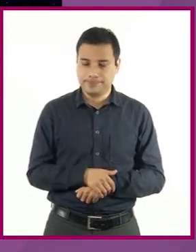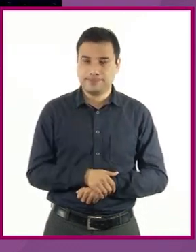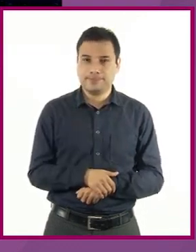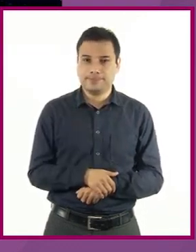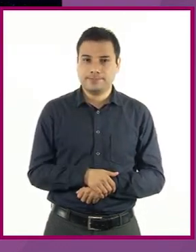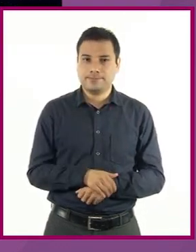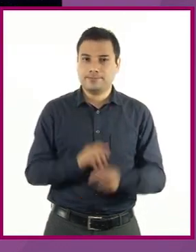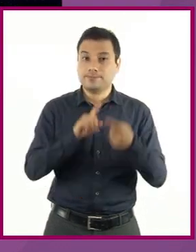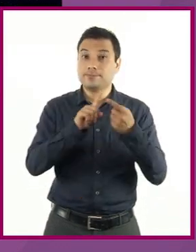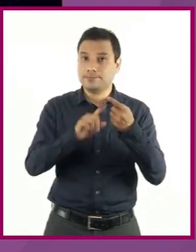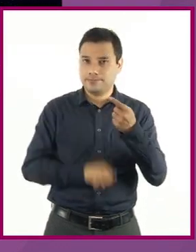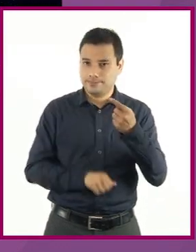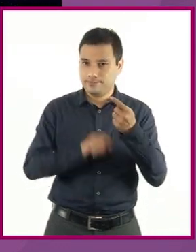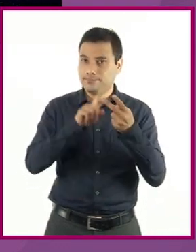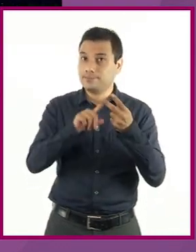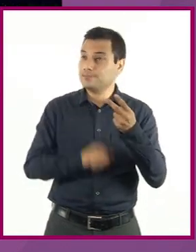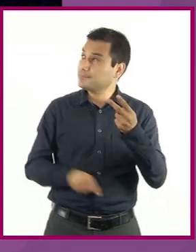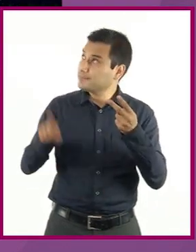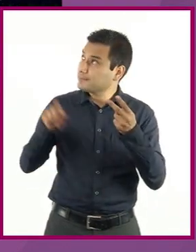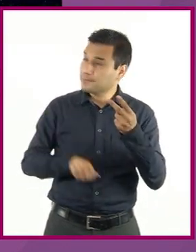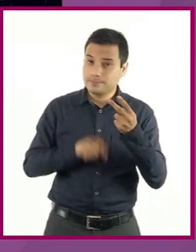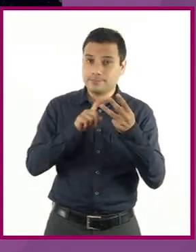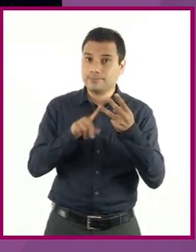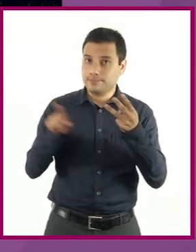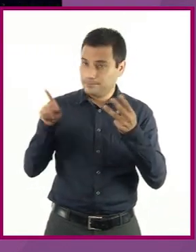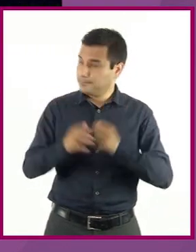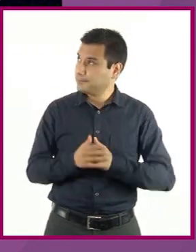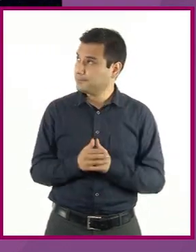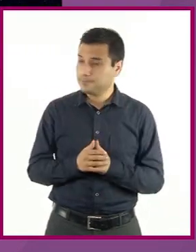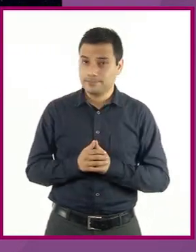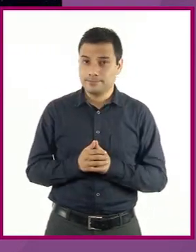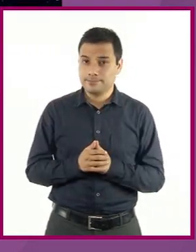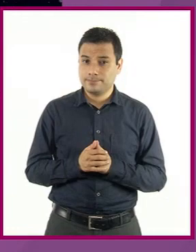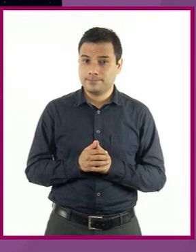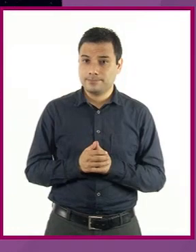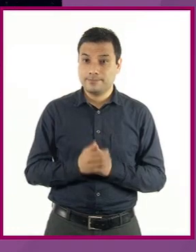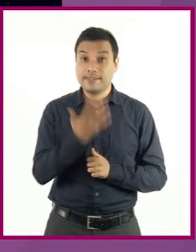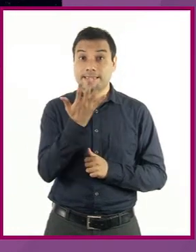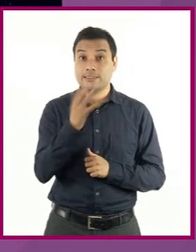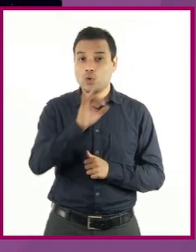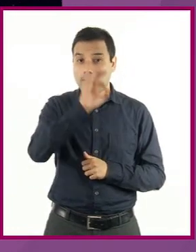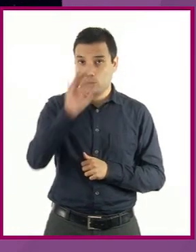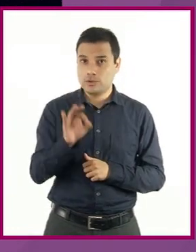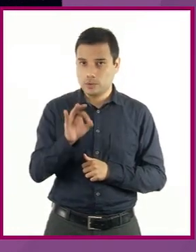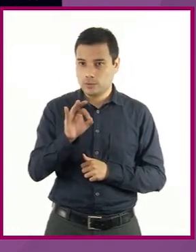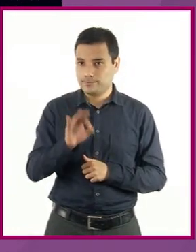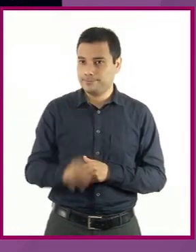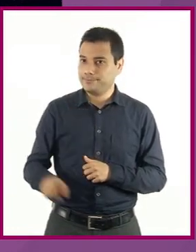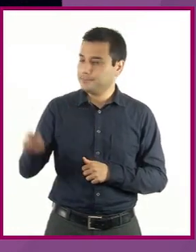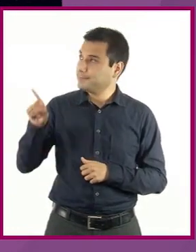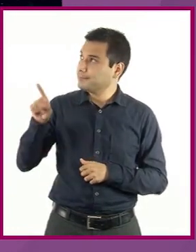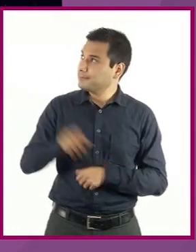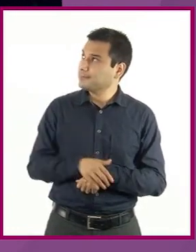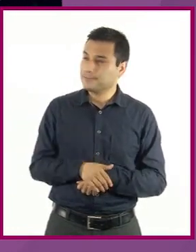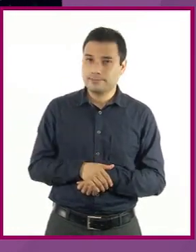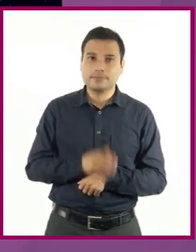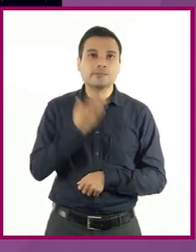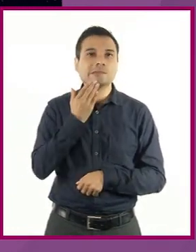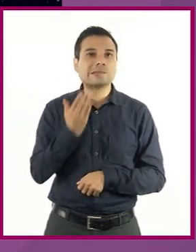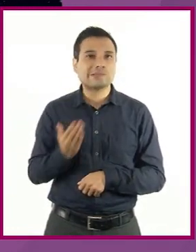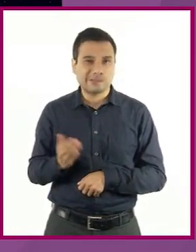básicas: espirales, elípticas e irregulares. Solamente el 5% de las galaxias se clasifican